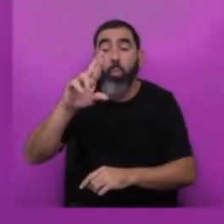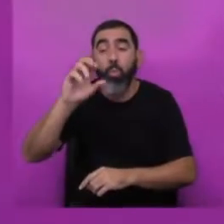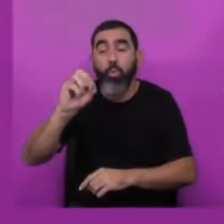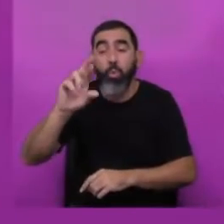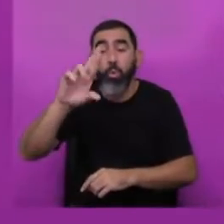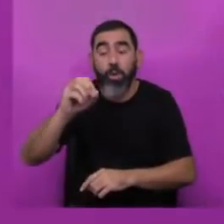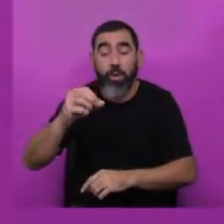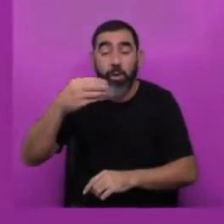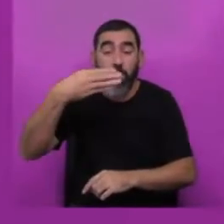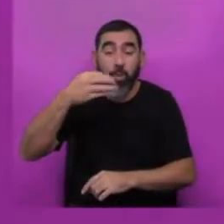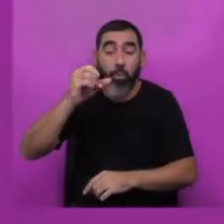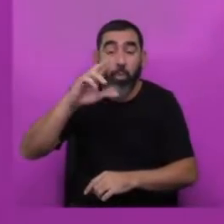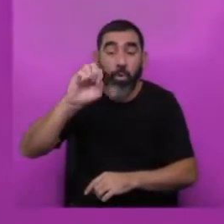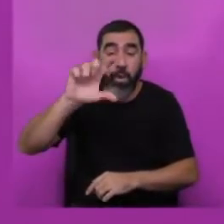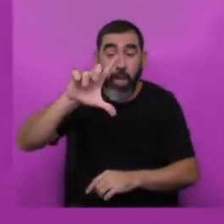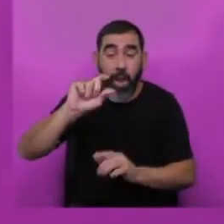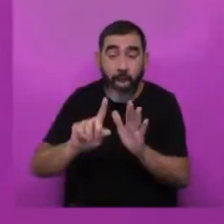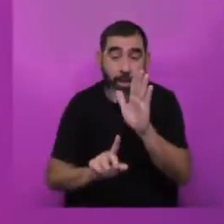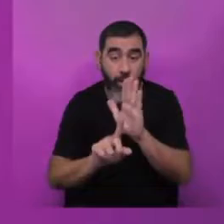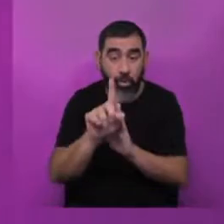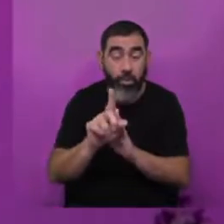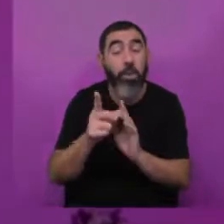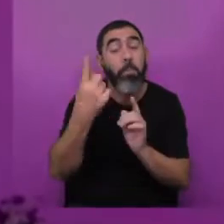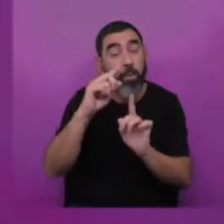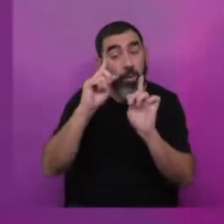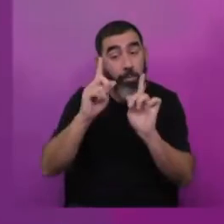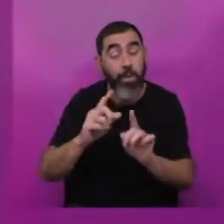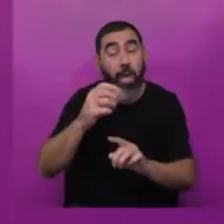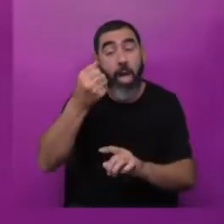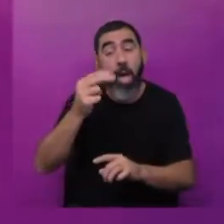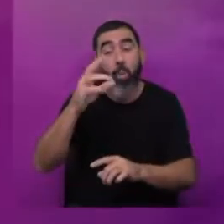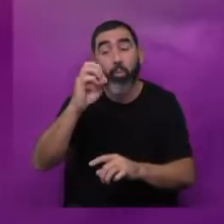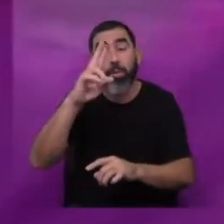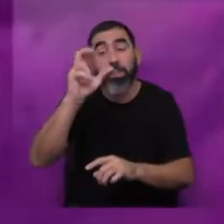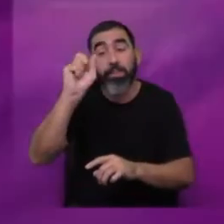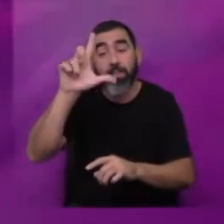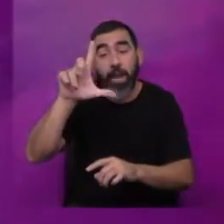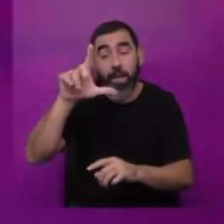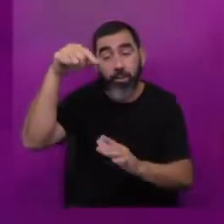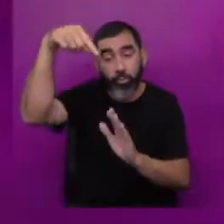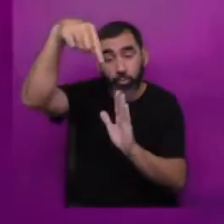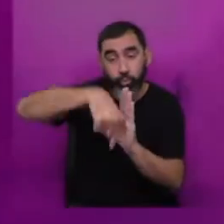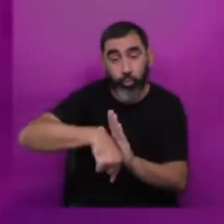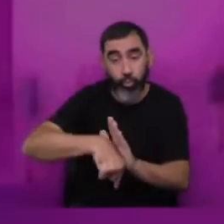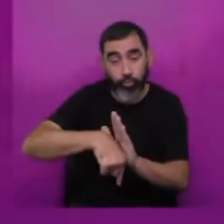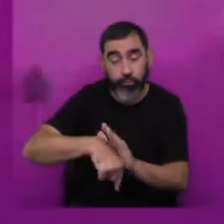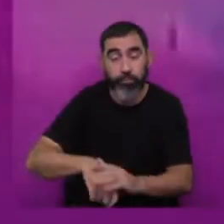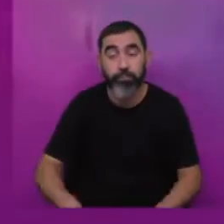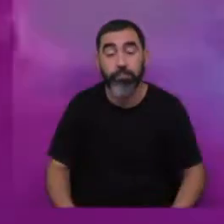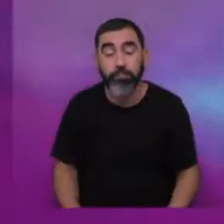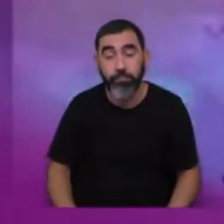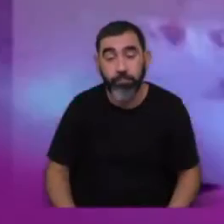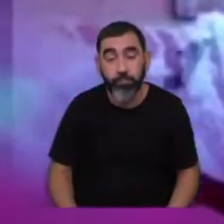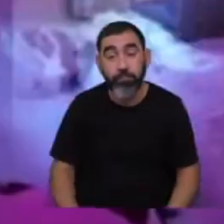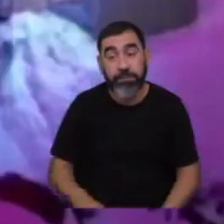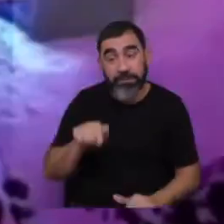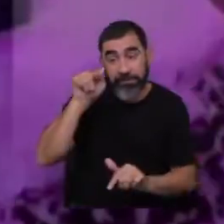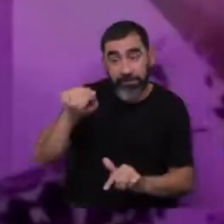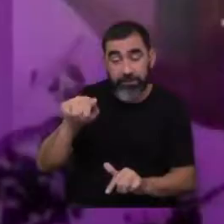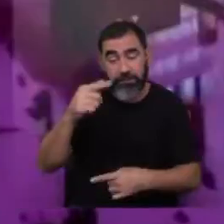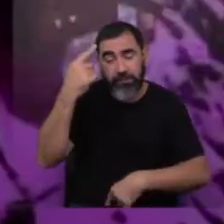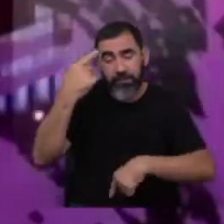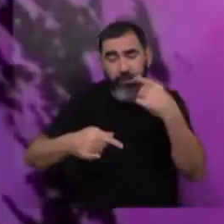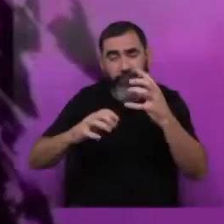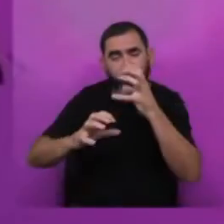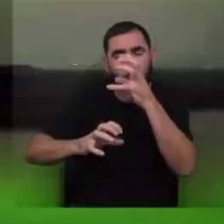Auroras boreales en el hemisferio norte, pero también auroras australes en el hemisferio sur. Que a su vez esas auroras tienen